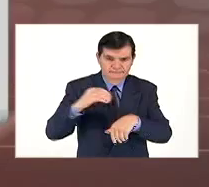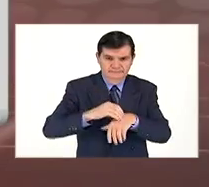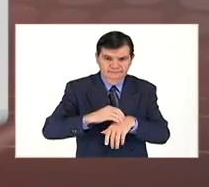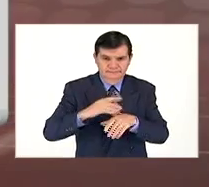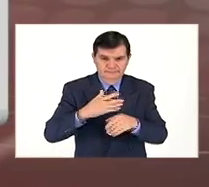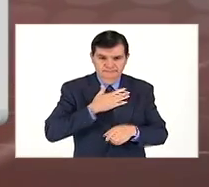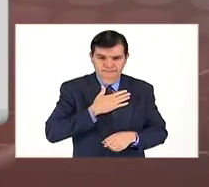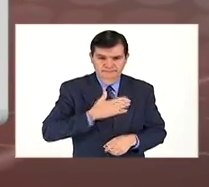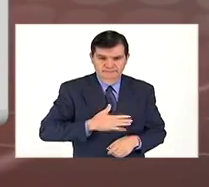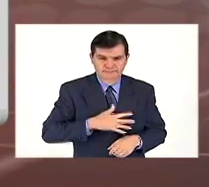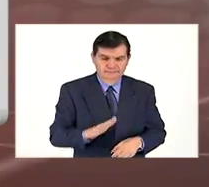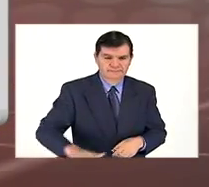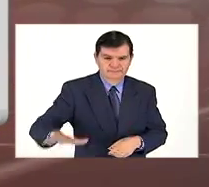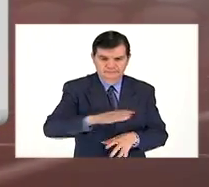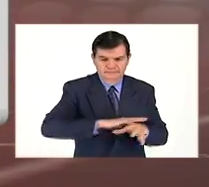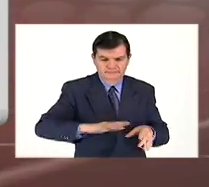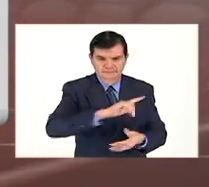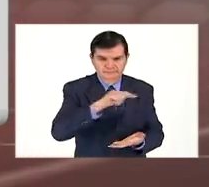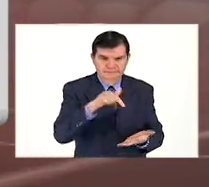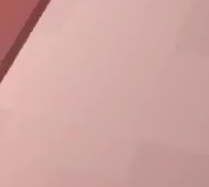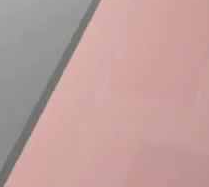vocación democrática en la región.